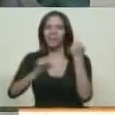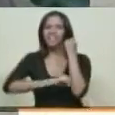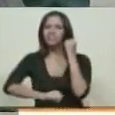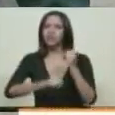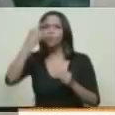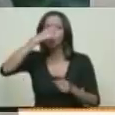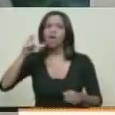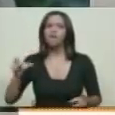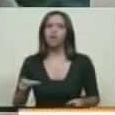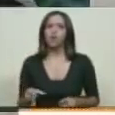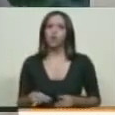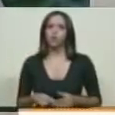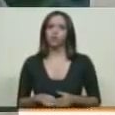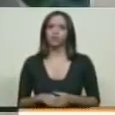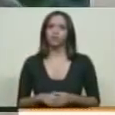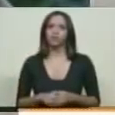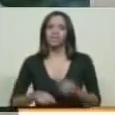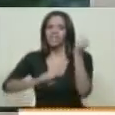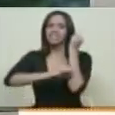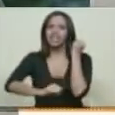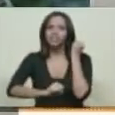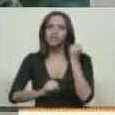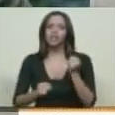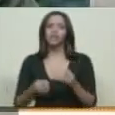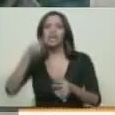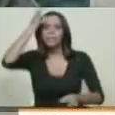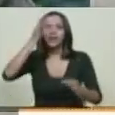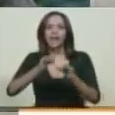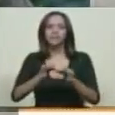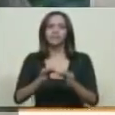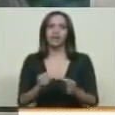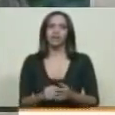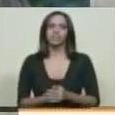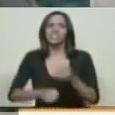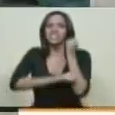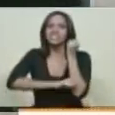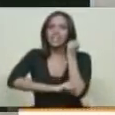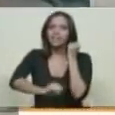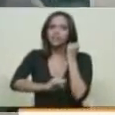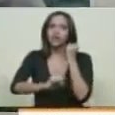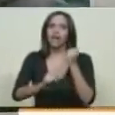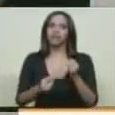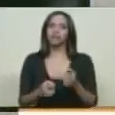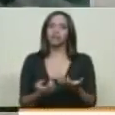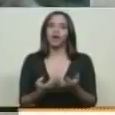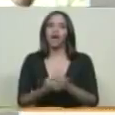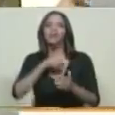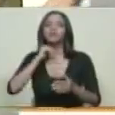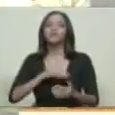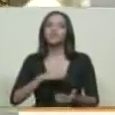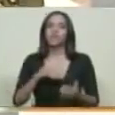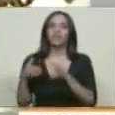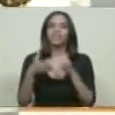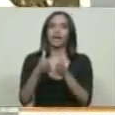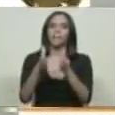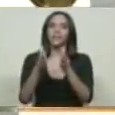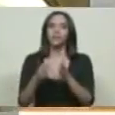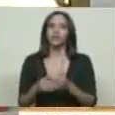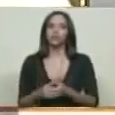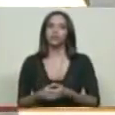pueblo? Traicionando una esperanza. Traicionando a los que murieron en este camino.